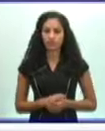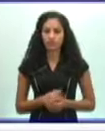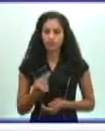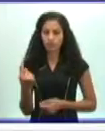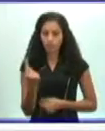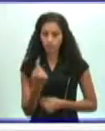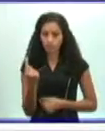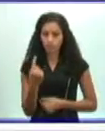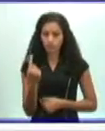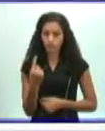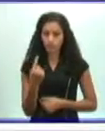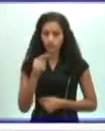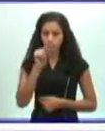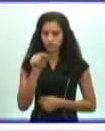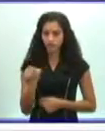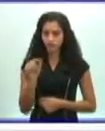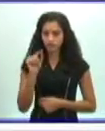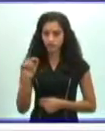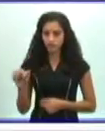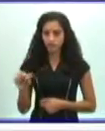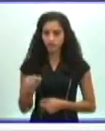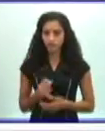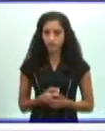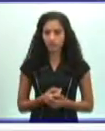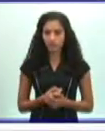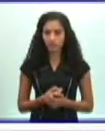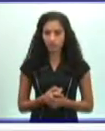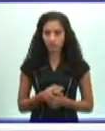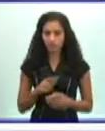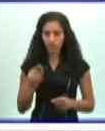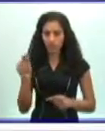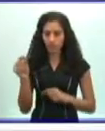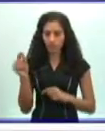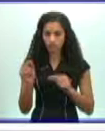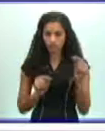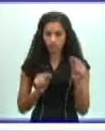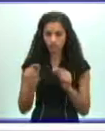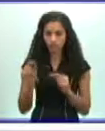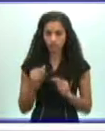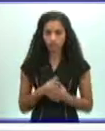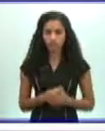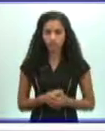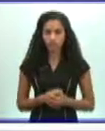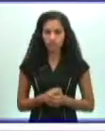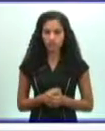Primero, simplificamos por productos cruzados.